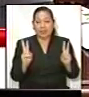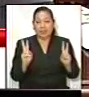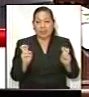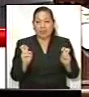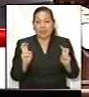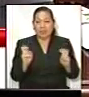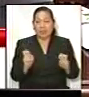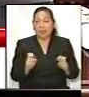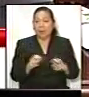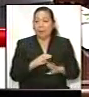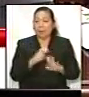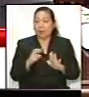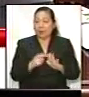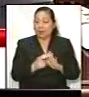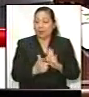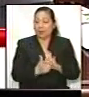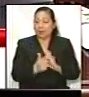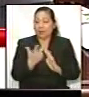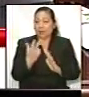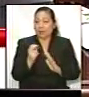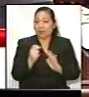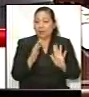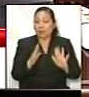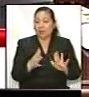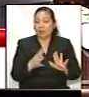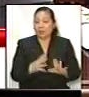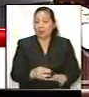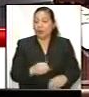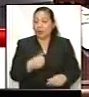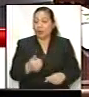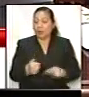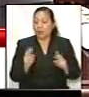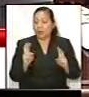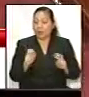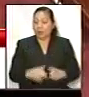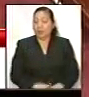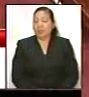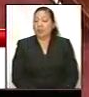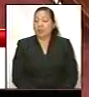sustitutorio del proyecto de ley 3019. Siguiente tema.